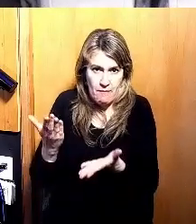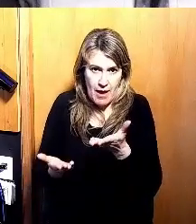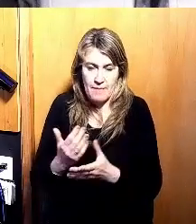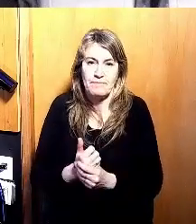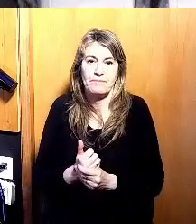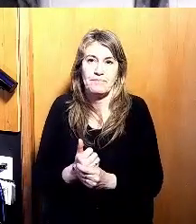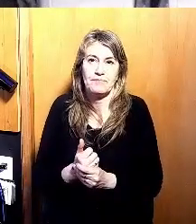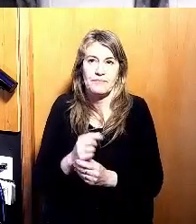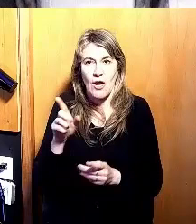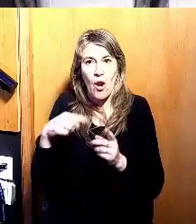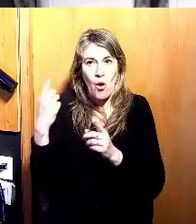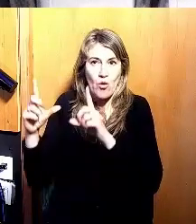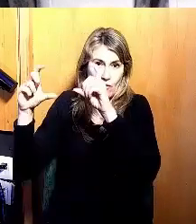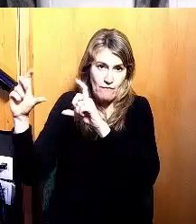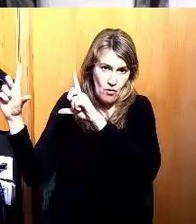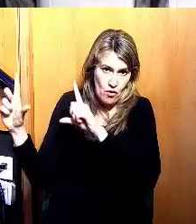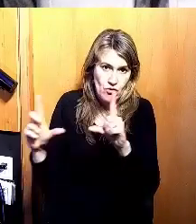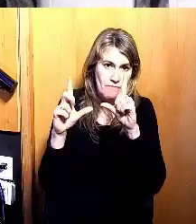Lo mismo en estas otras.